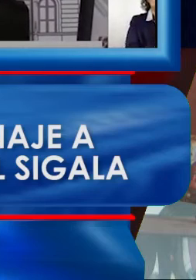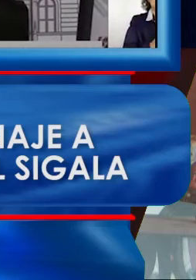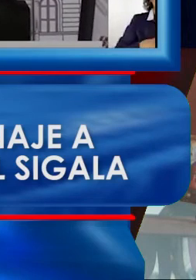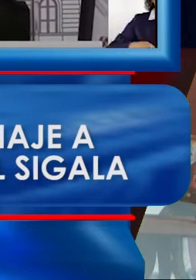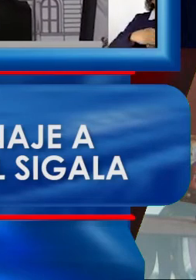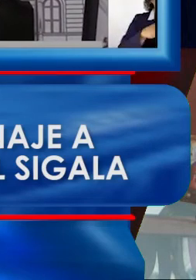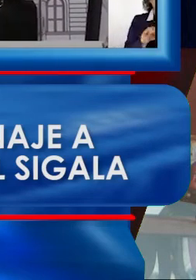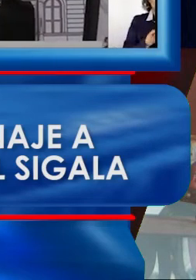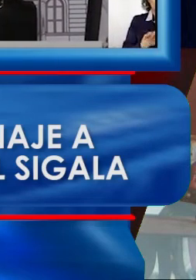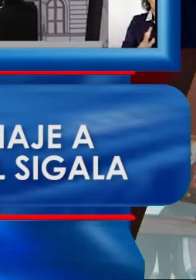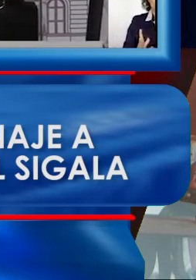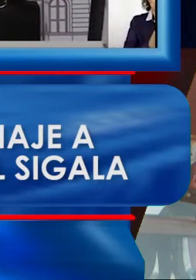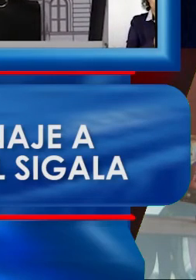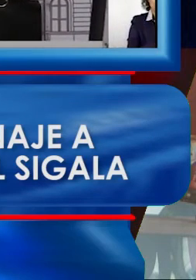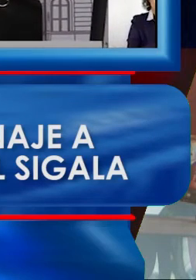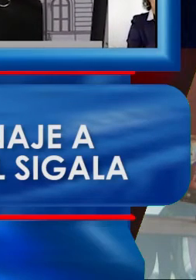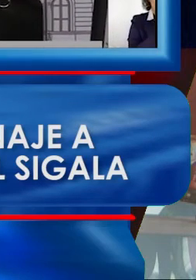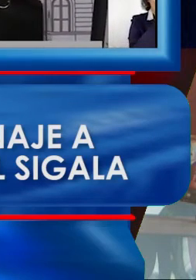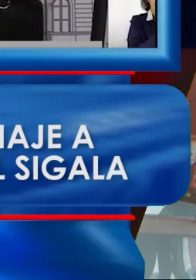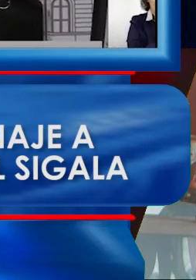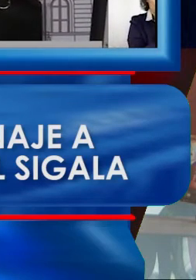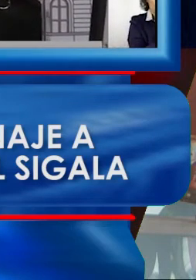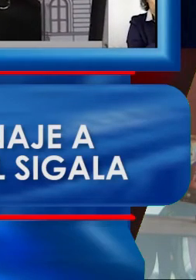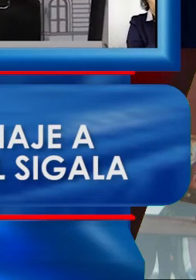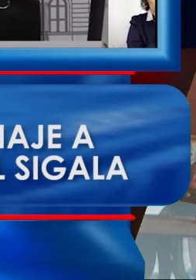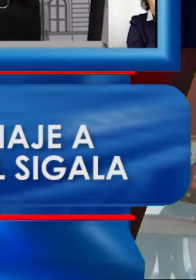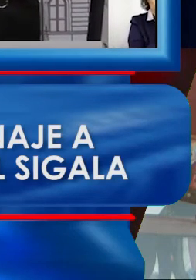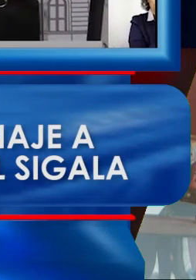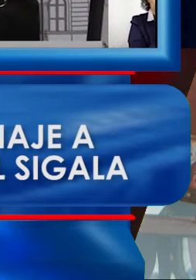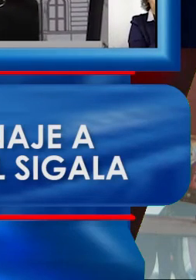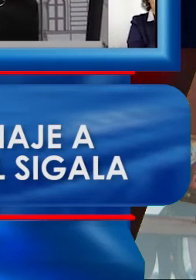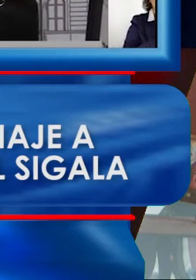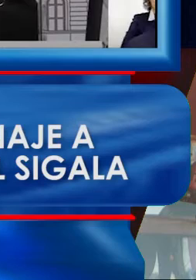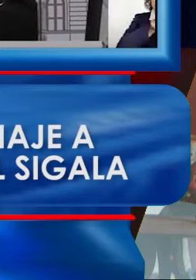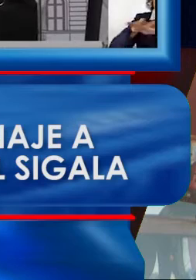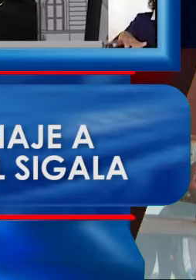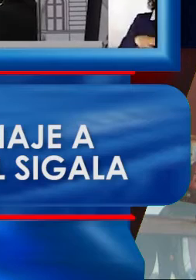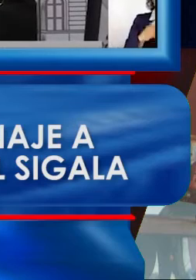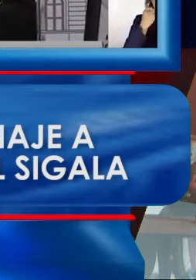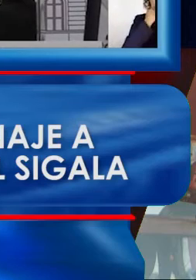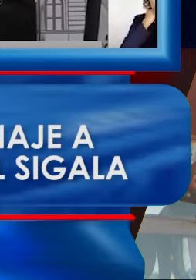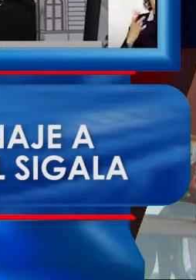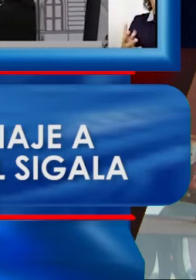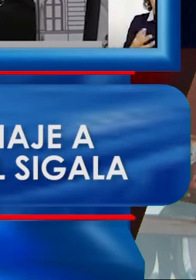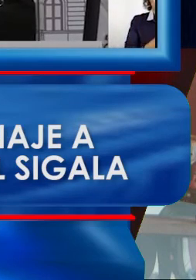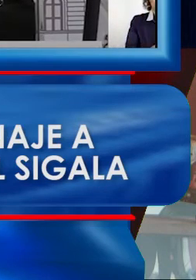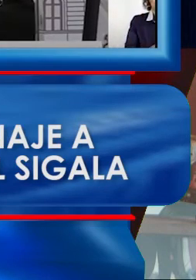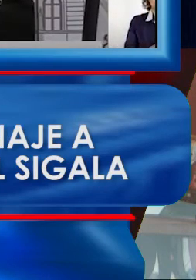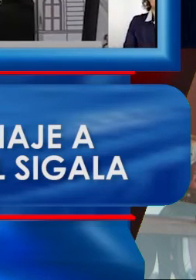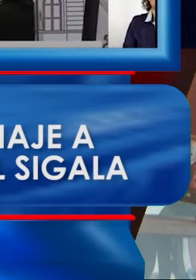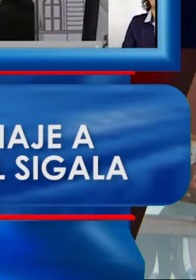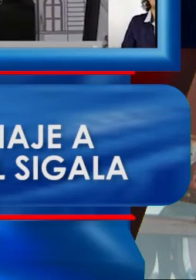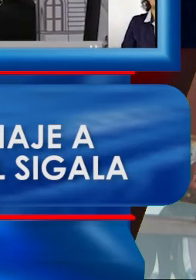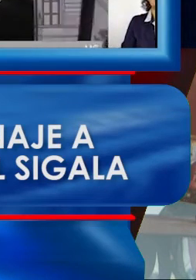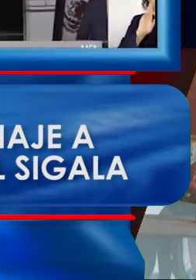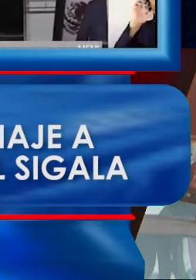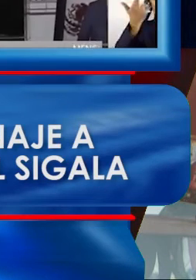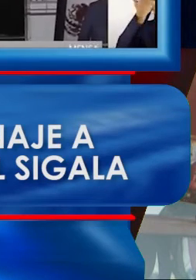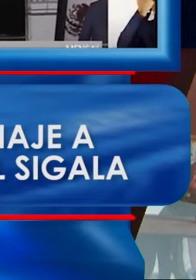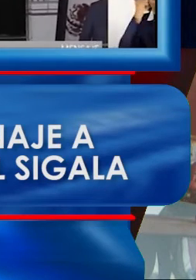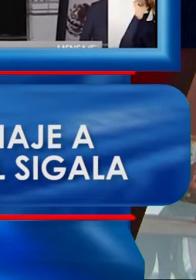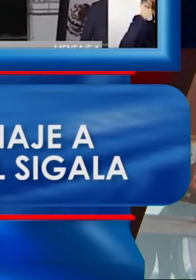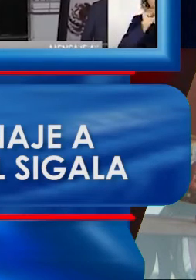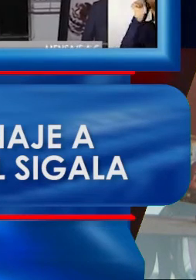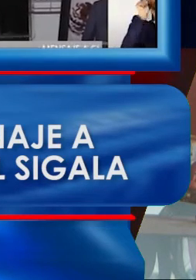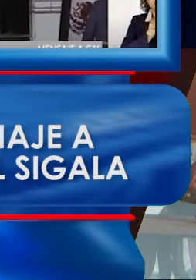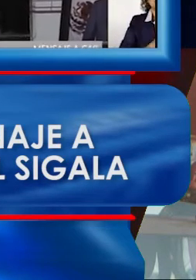hechos más que de palabras. Lo describió como un hombre sencillo que siempre valoró a sus amigos,